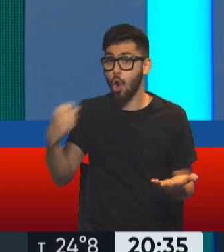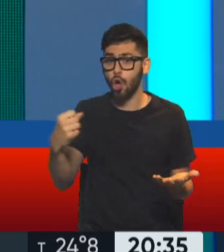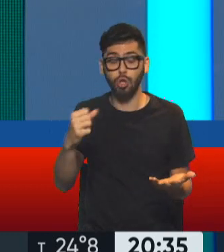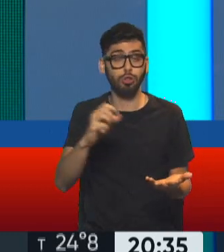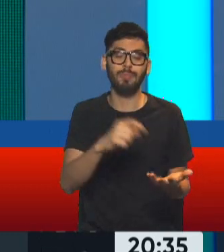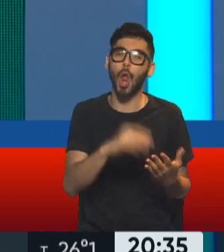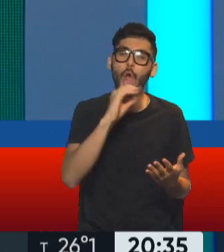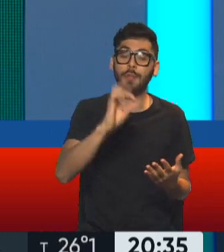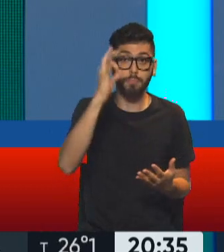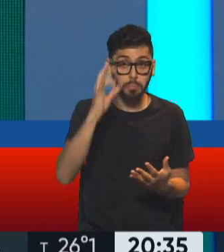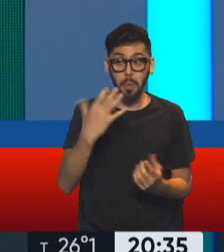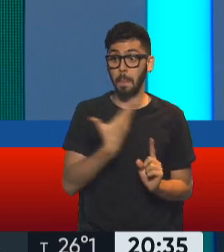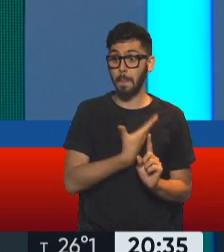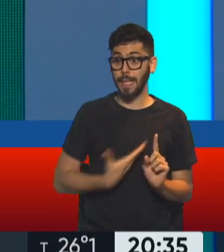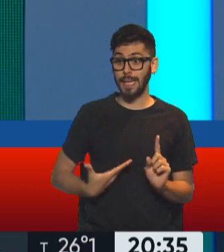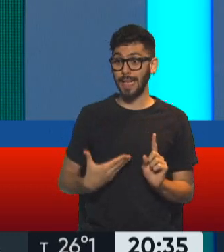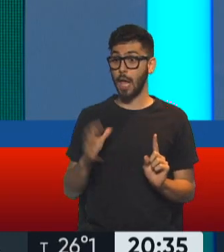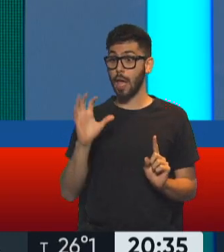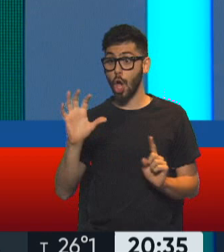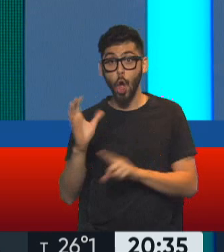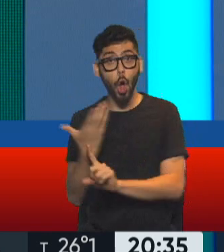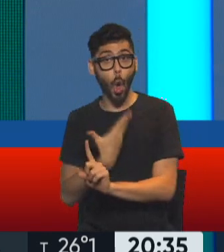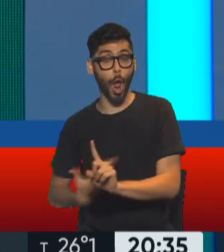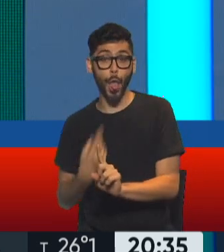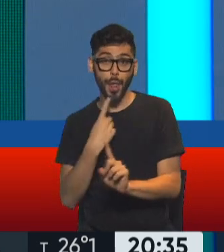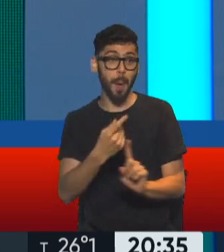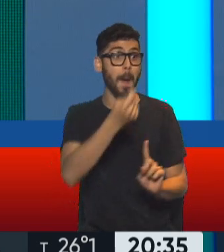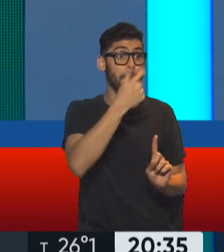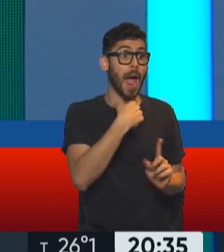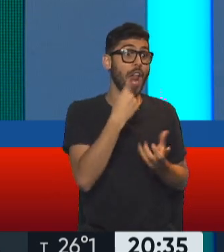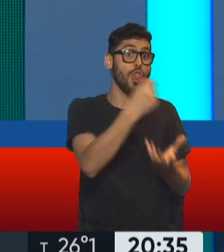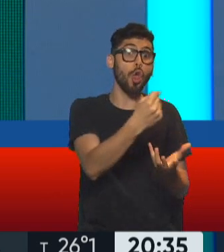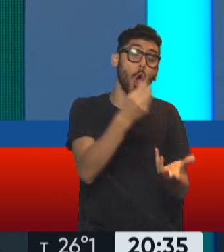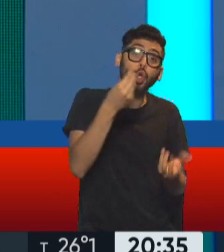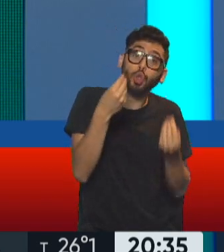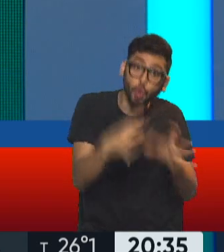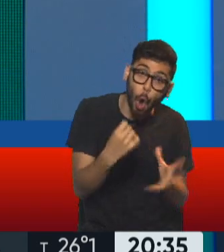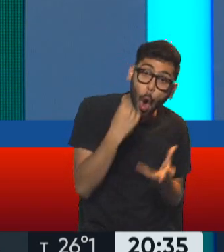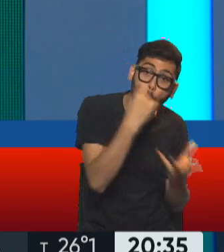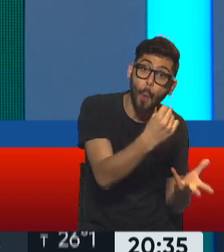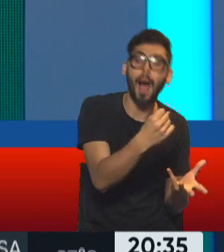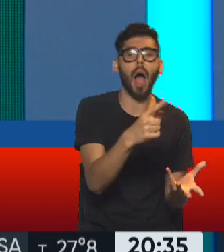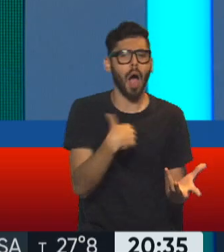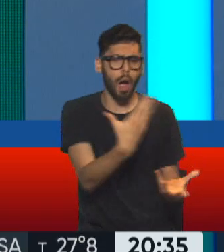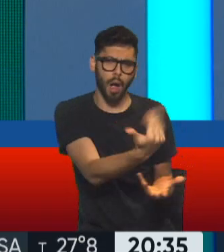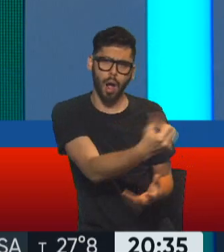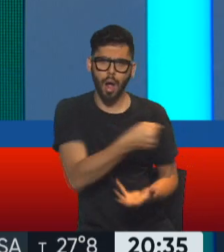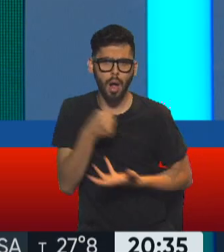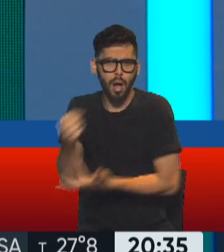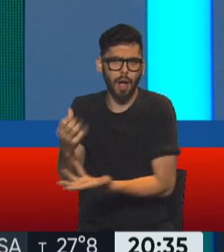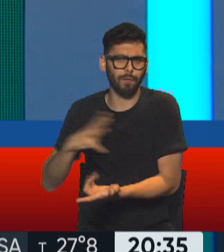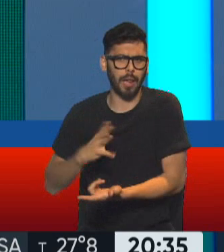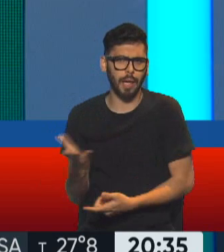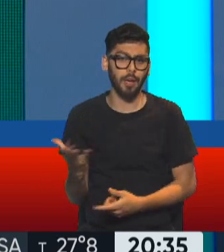gobernador decidieron quitarle a la ciudad de Buenos Aires lo que Macri le había dado por exceso. Macri fue quien le dio por exceso a la